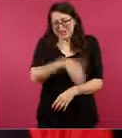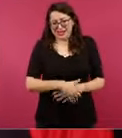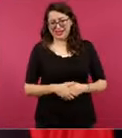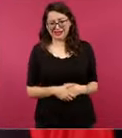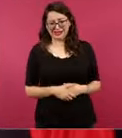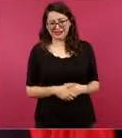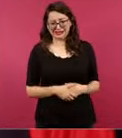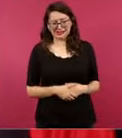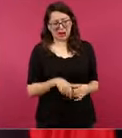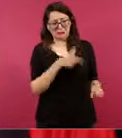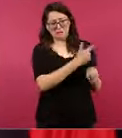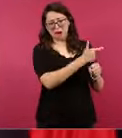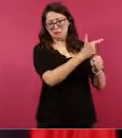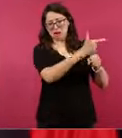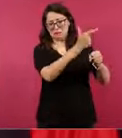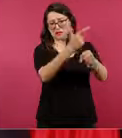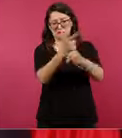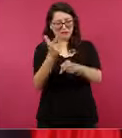predecibles.